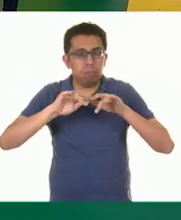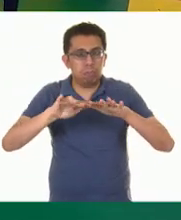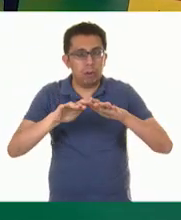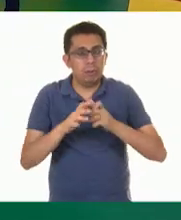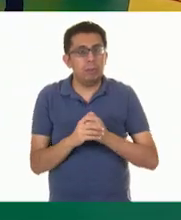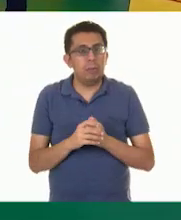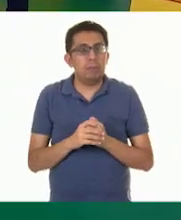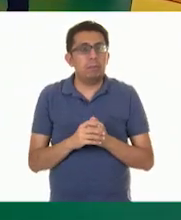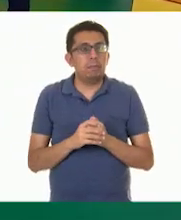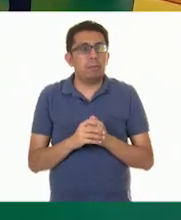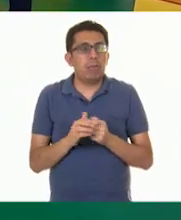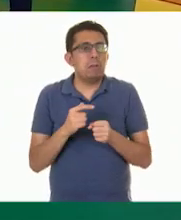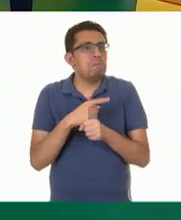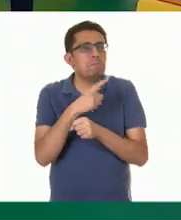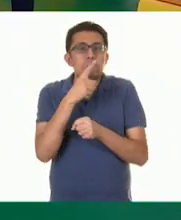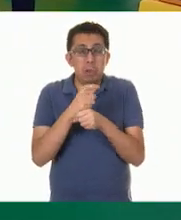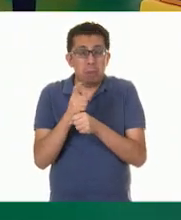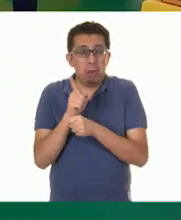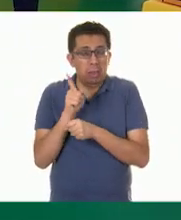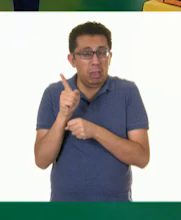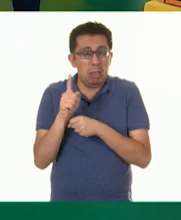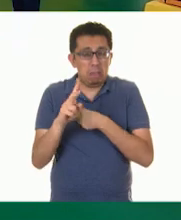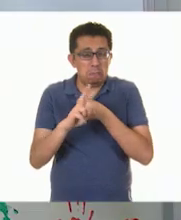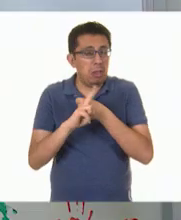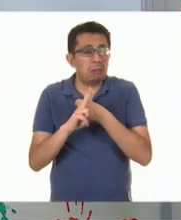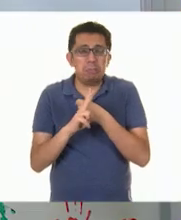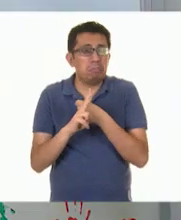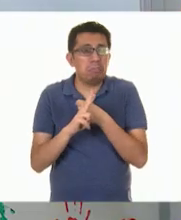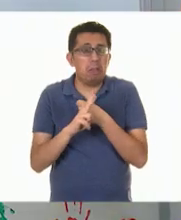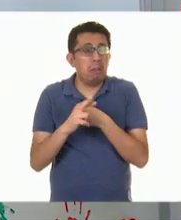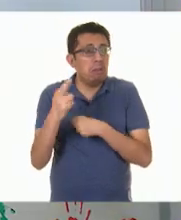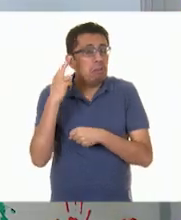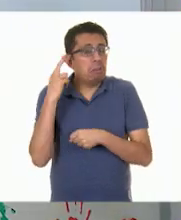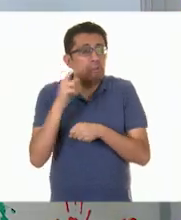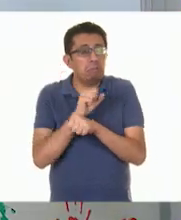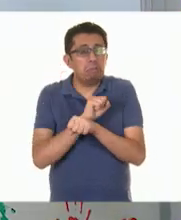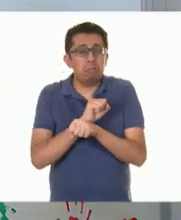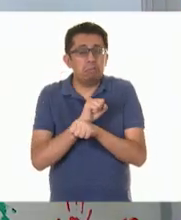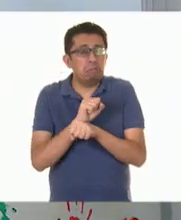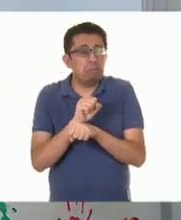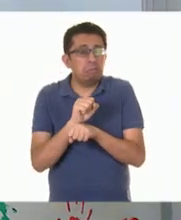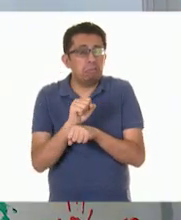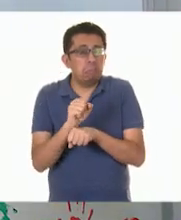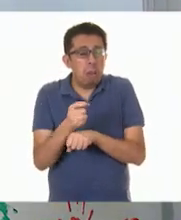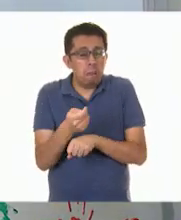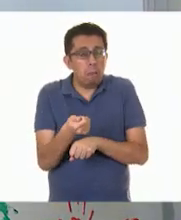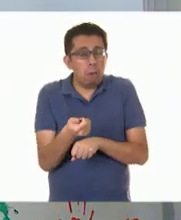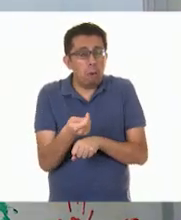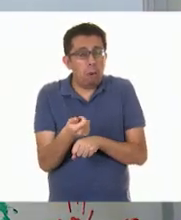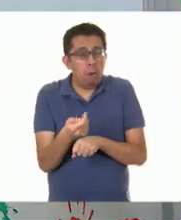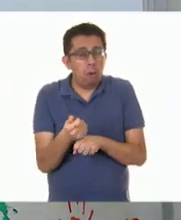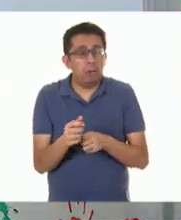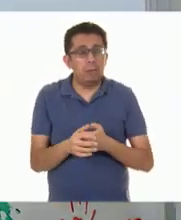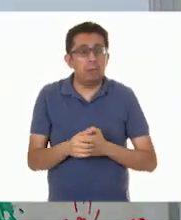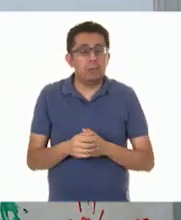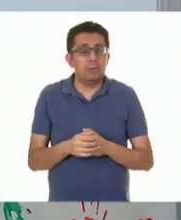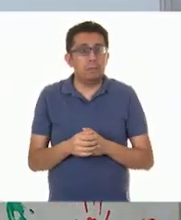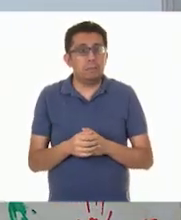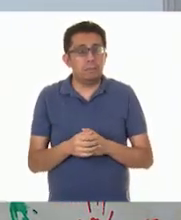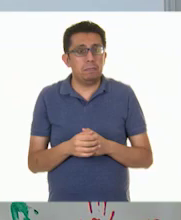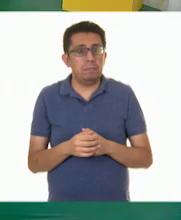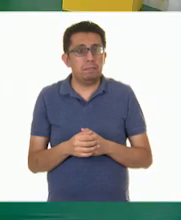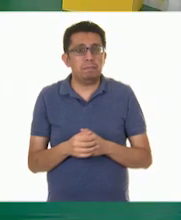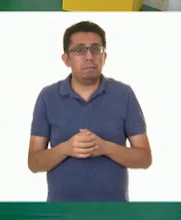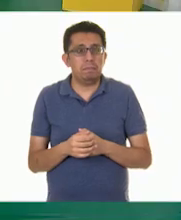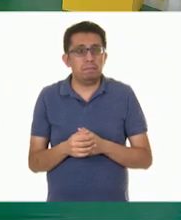este primero es muy bajito lo que se escucha. Realmente te escucha más por mi otra oreja que queda destapada. A ver, tomemos